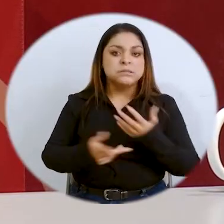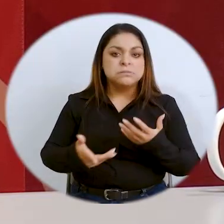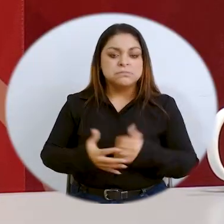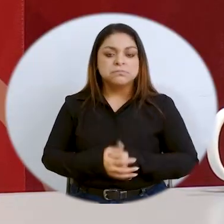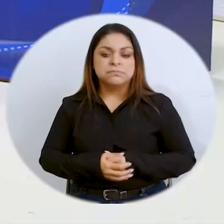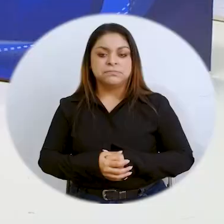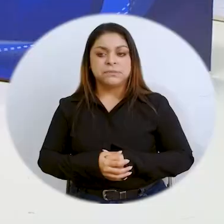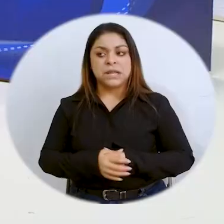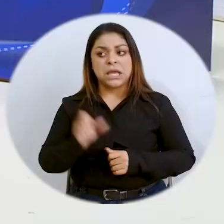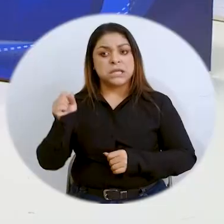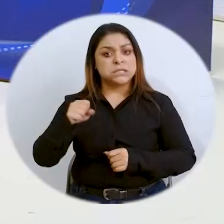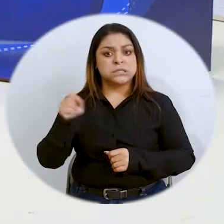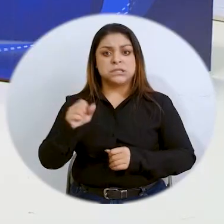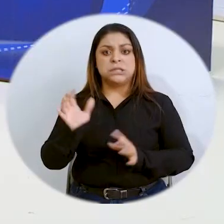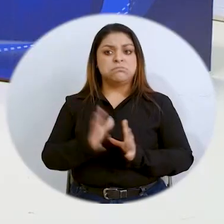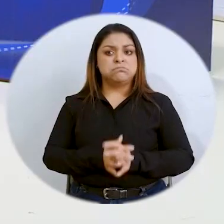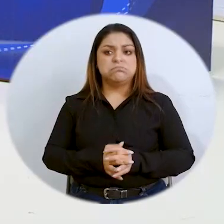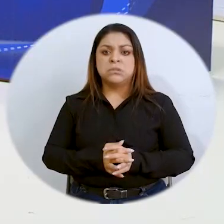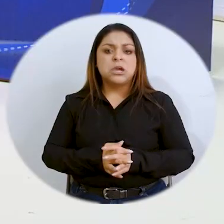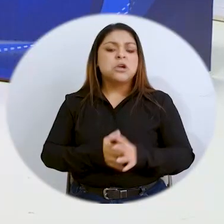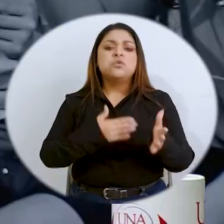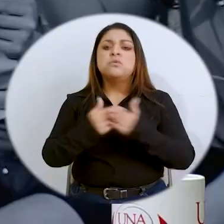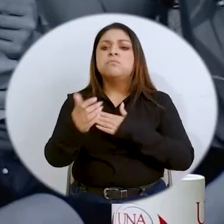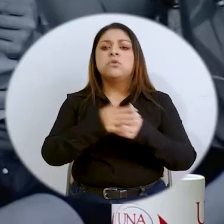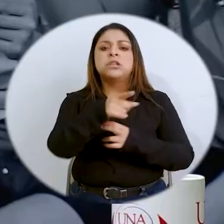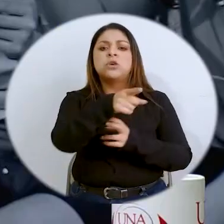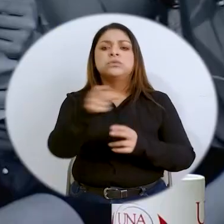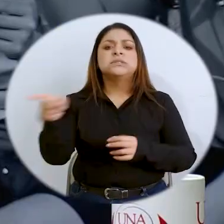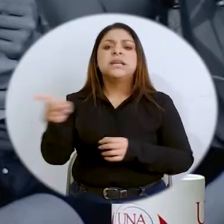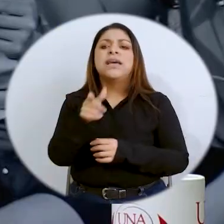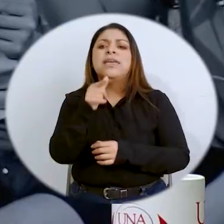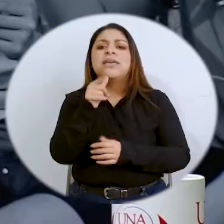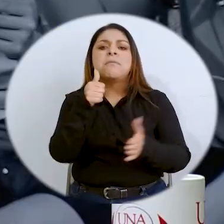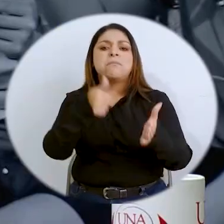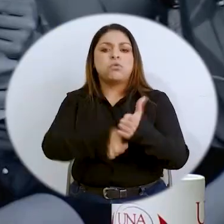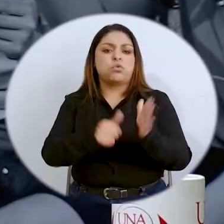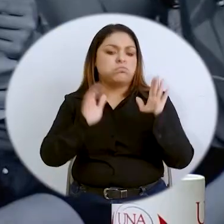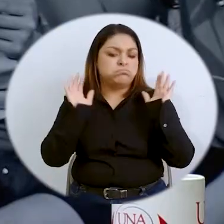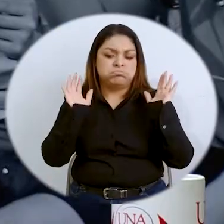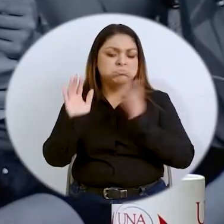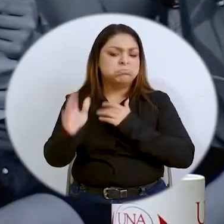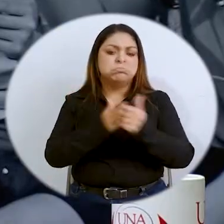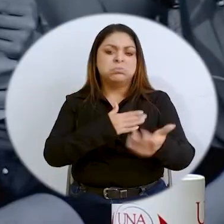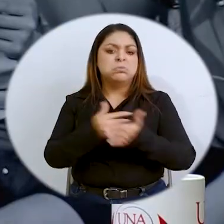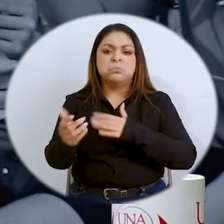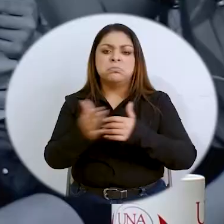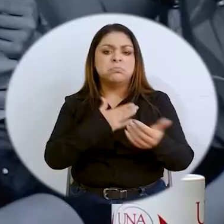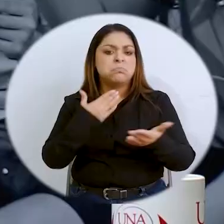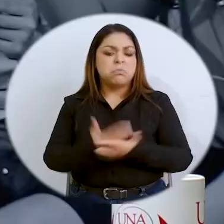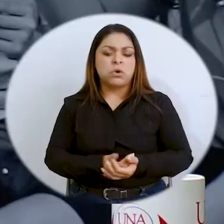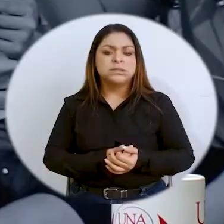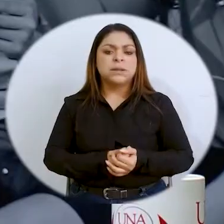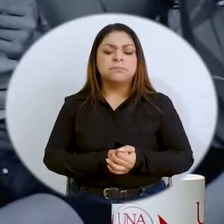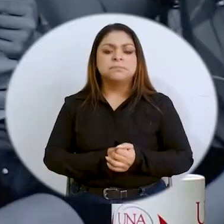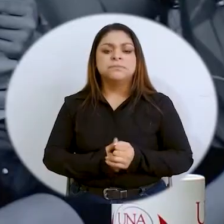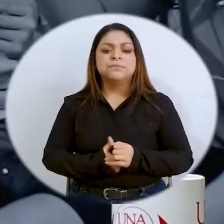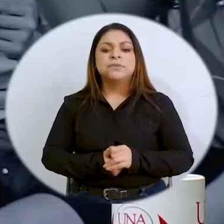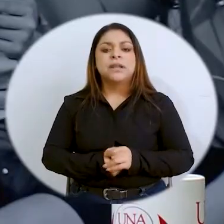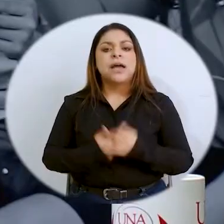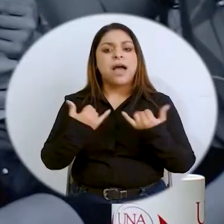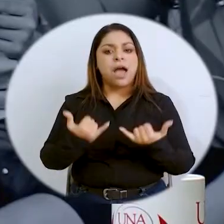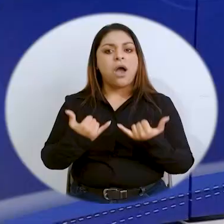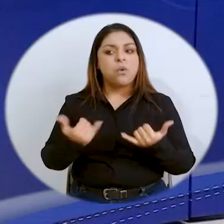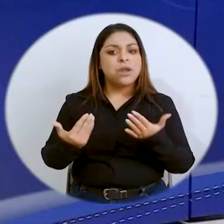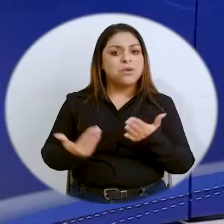digamos, en el país. Sí, independientemente de por quién la gente votó hoy, ¿verdad?, de cara